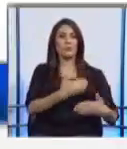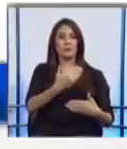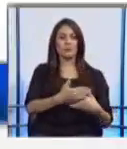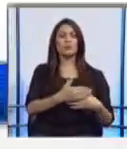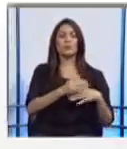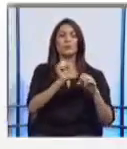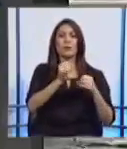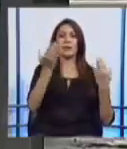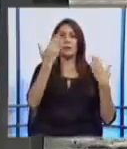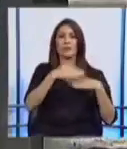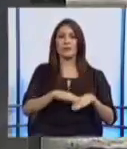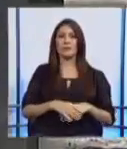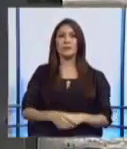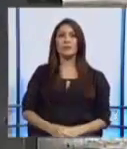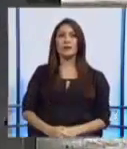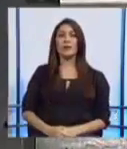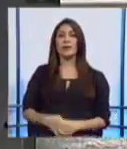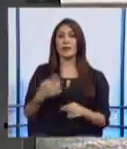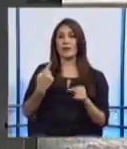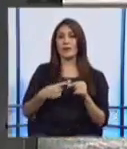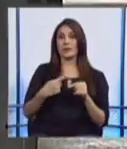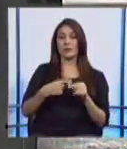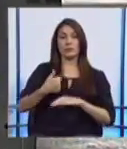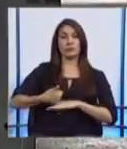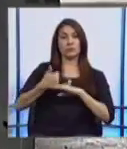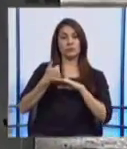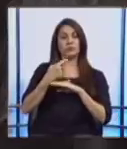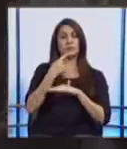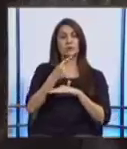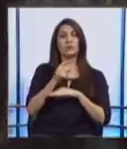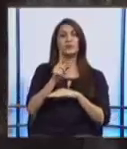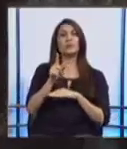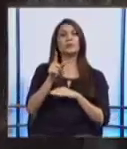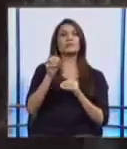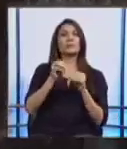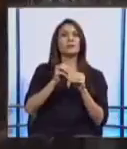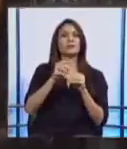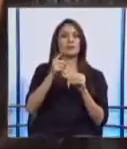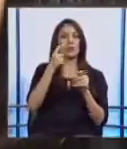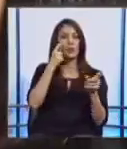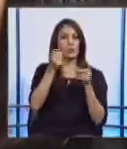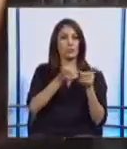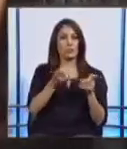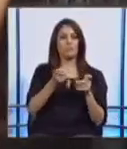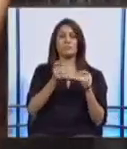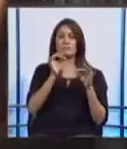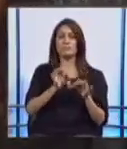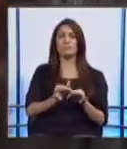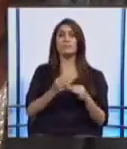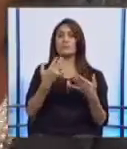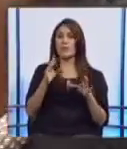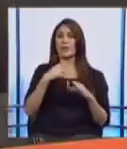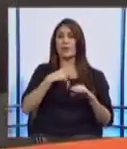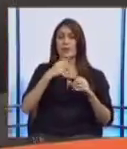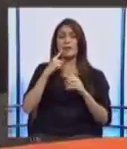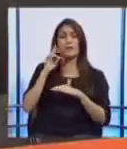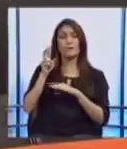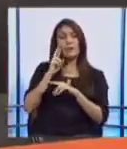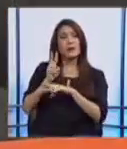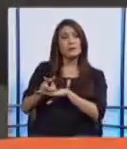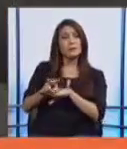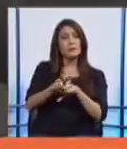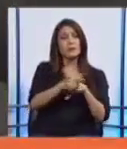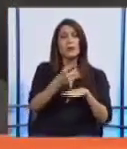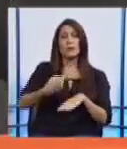al próximo mandatario. En Quito, según las autoridades de la Agencia Metropolitana de Control, afirman que llevaron un intenso operativo para devolver